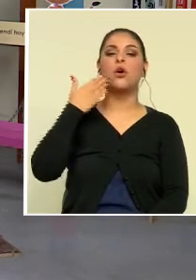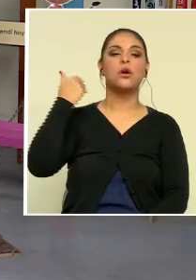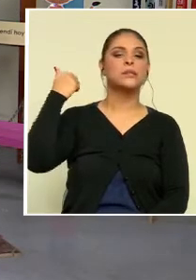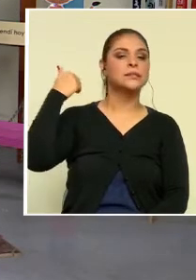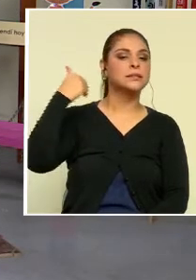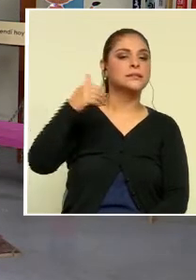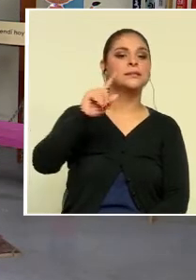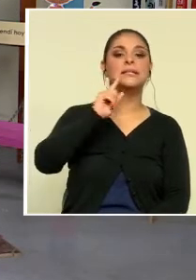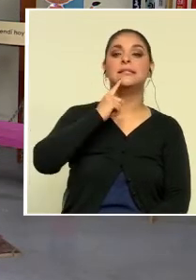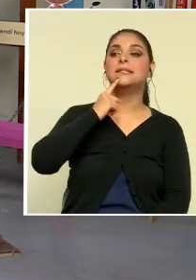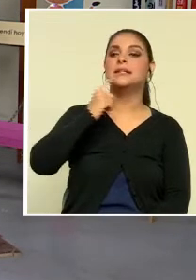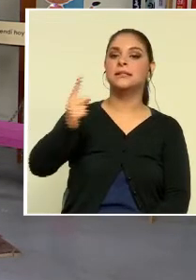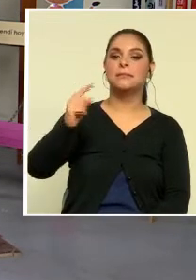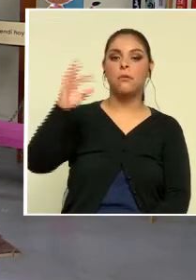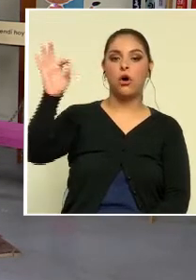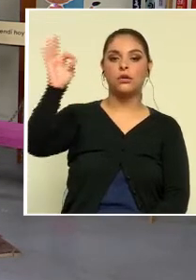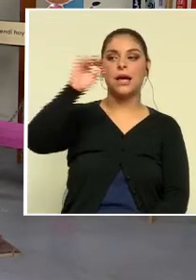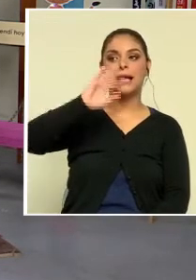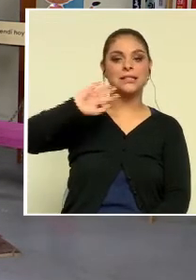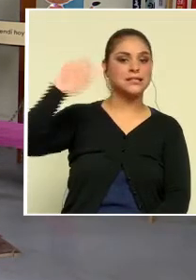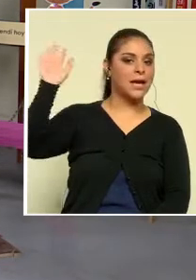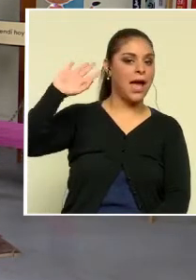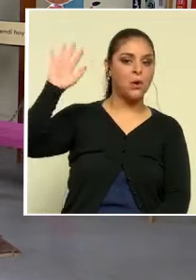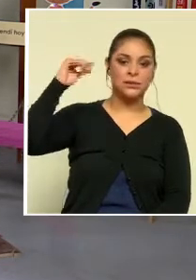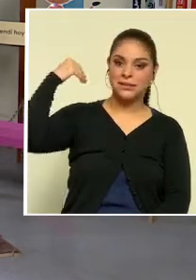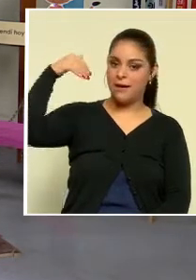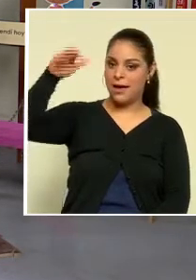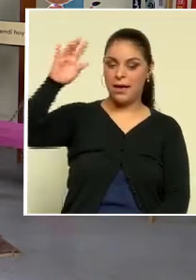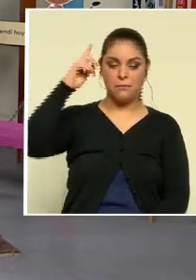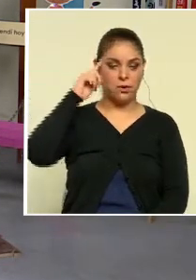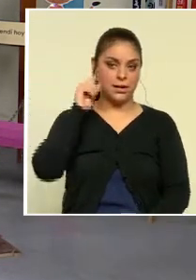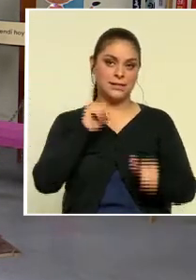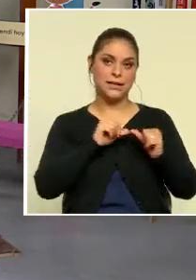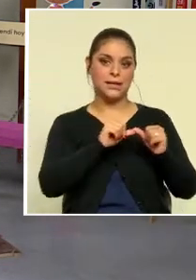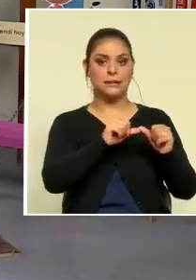que tiene que irse que tenemos que seguir adelante